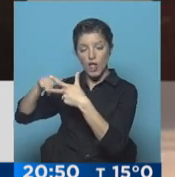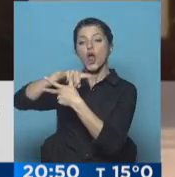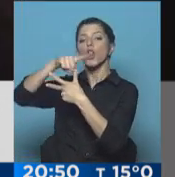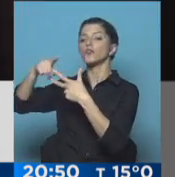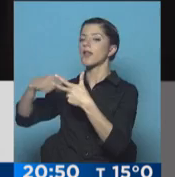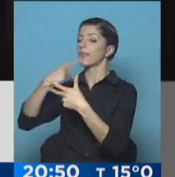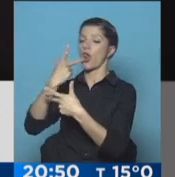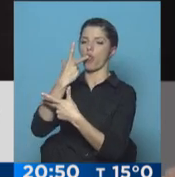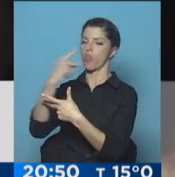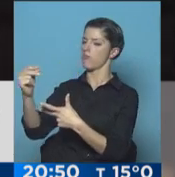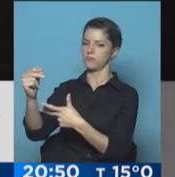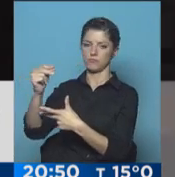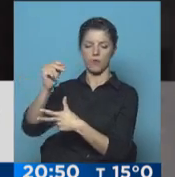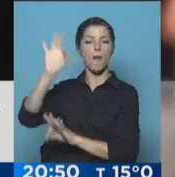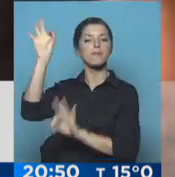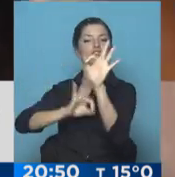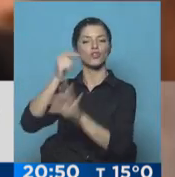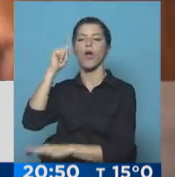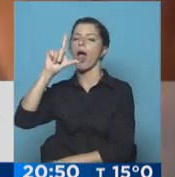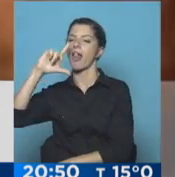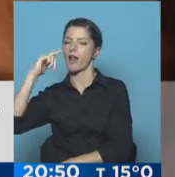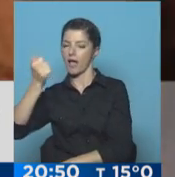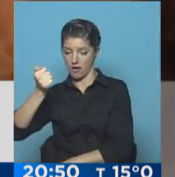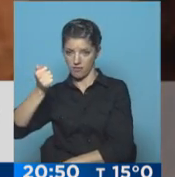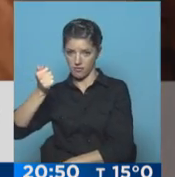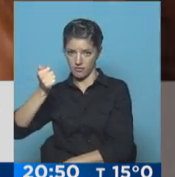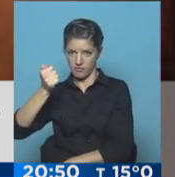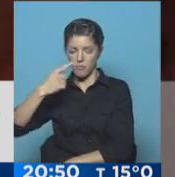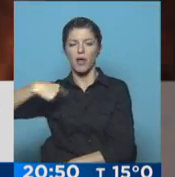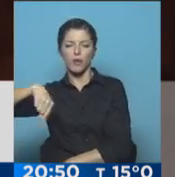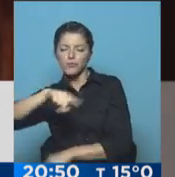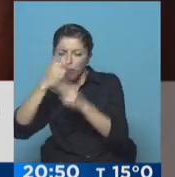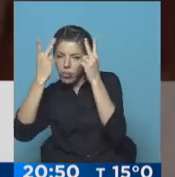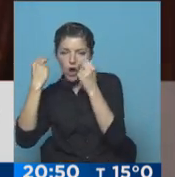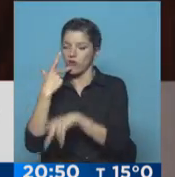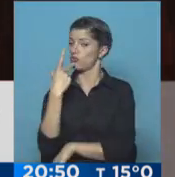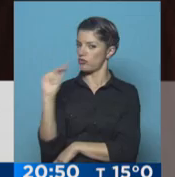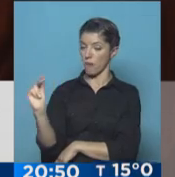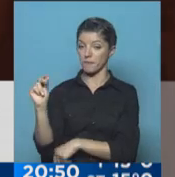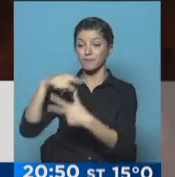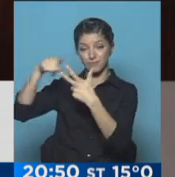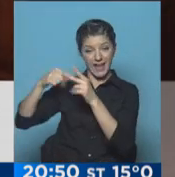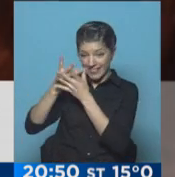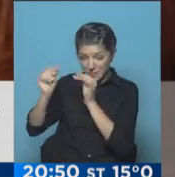terminaron con ese proyecto de subordinación. Miren lo que son las cosas.